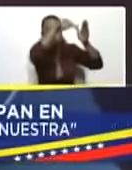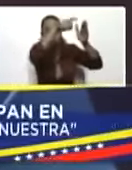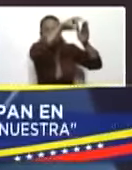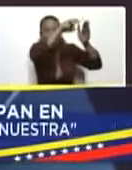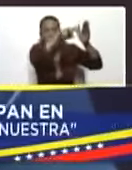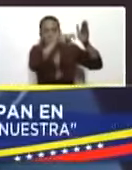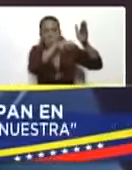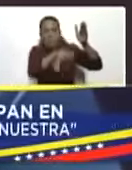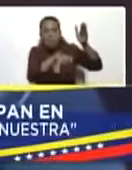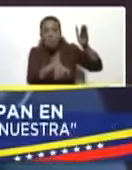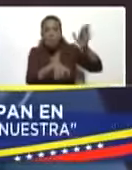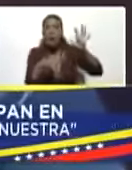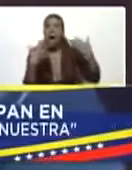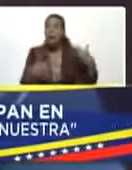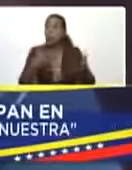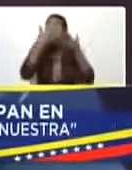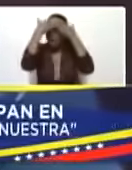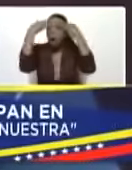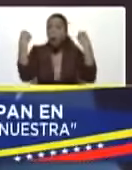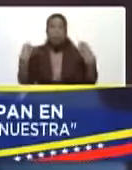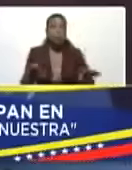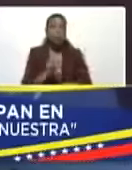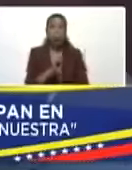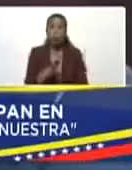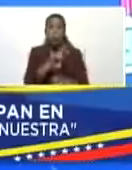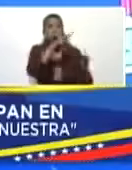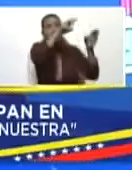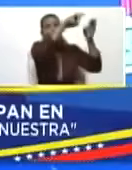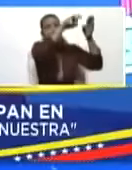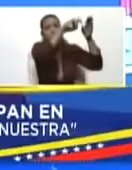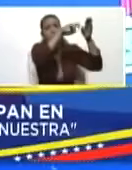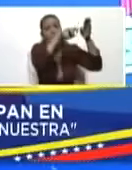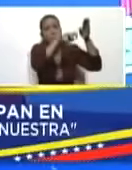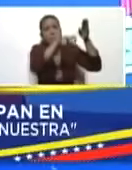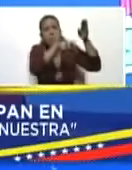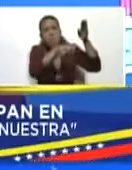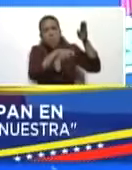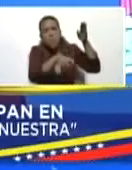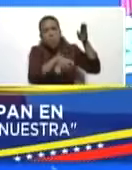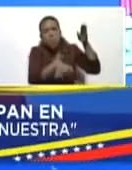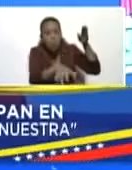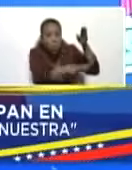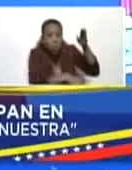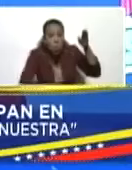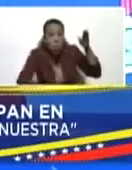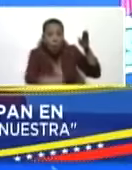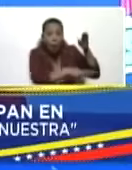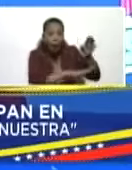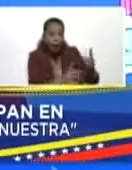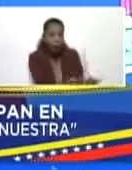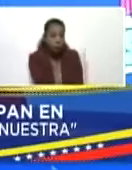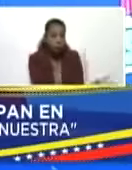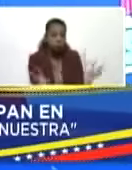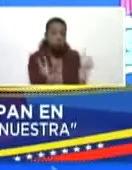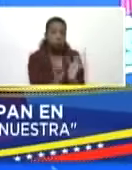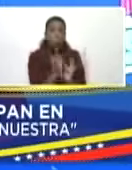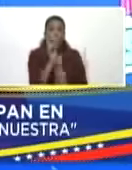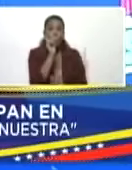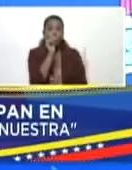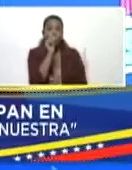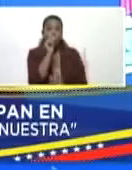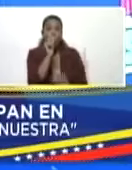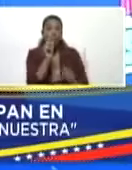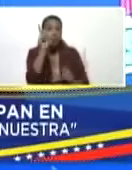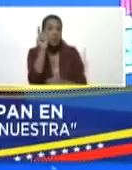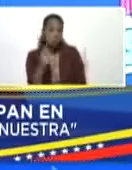Eso no se olvida nunca. Y bajó, y entonces estaba rodeada. Yo era